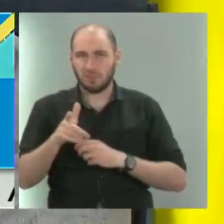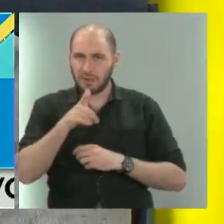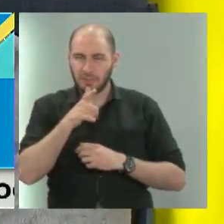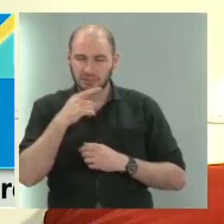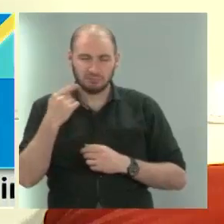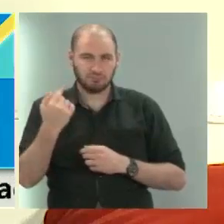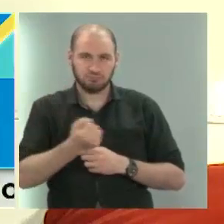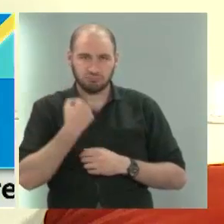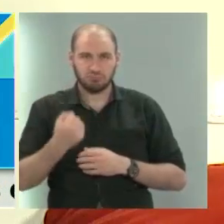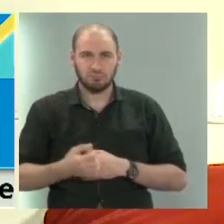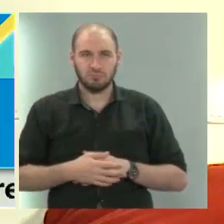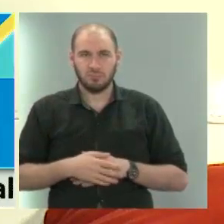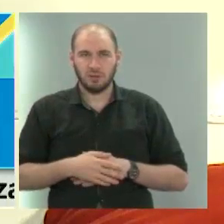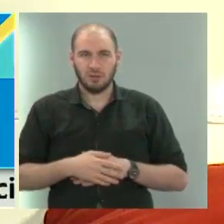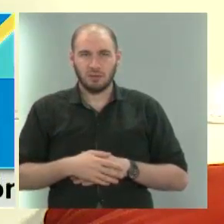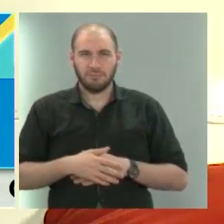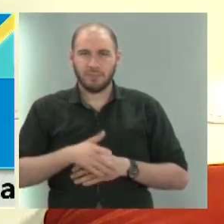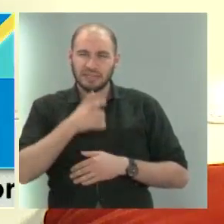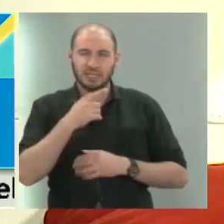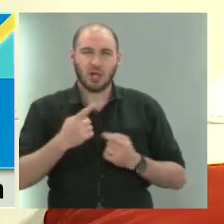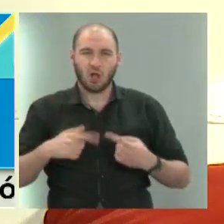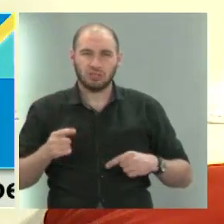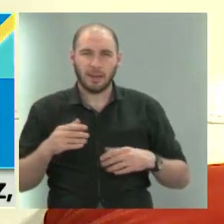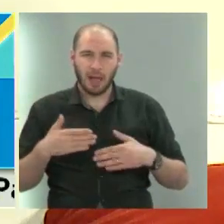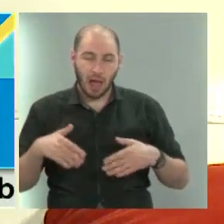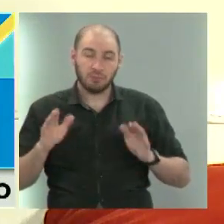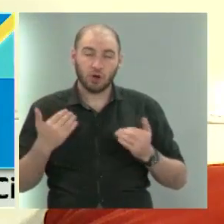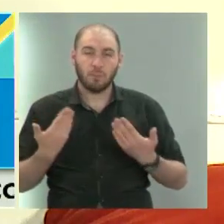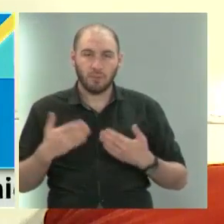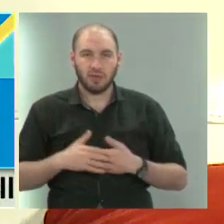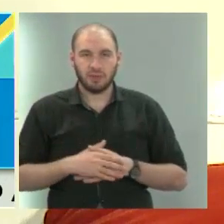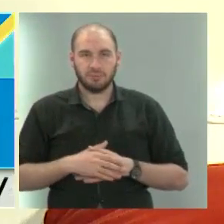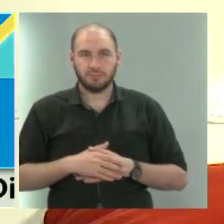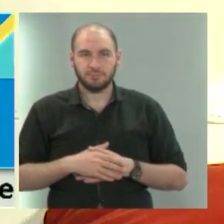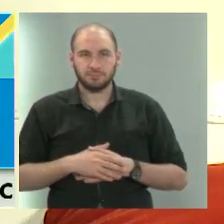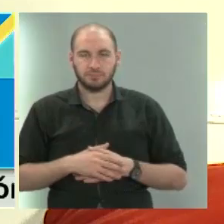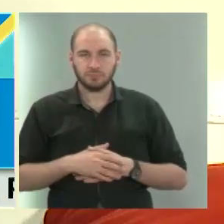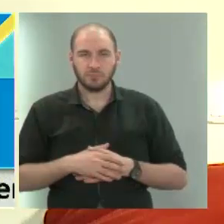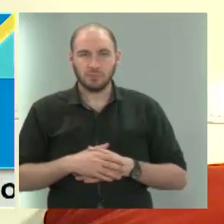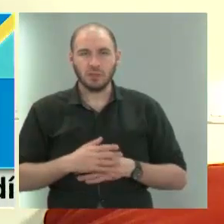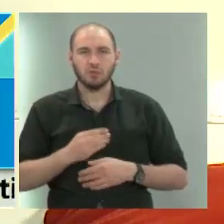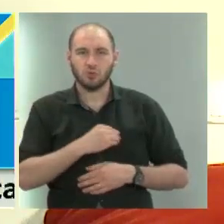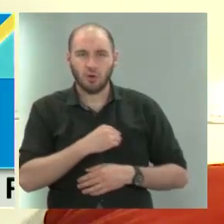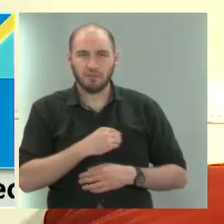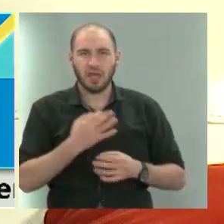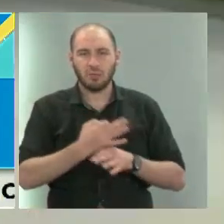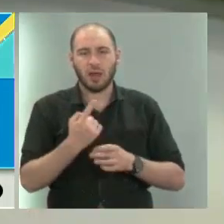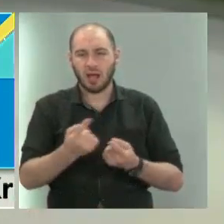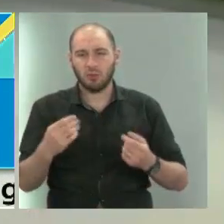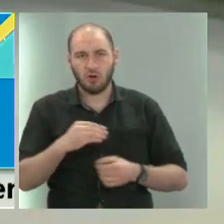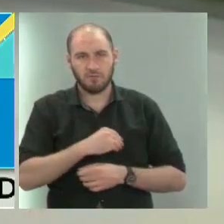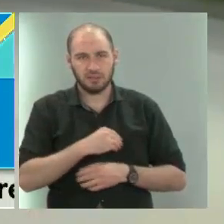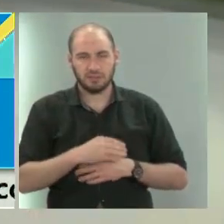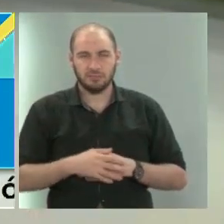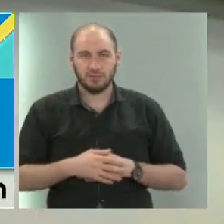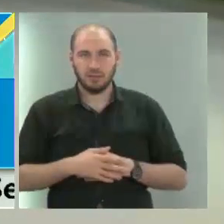pienso mucho, lo veo como algo que me parece posible, es confiar más también en cada escuela, ¿no? Claro.